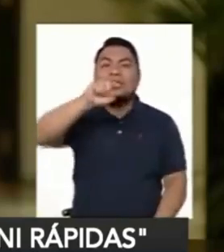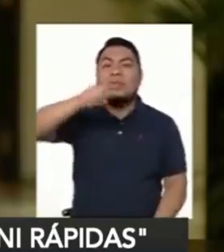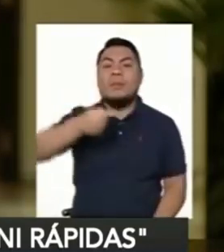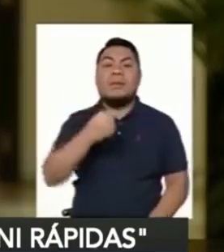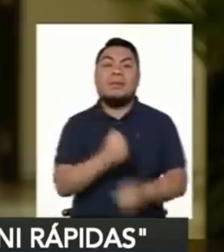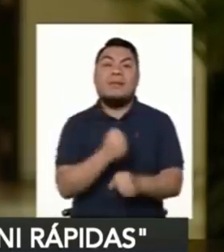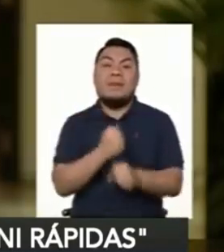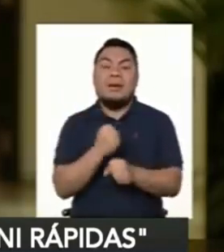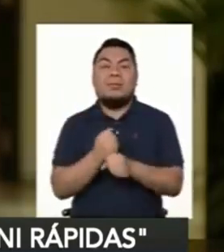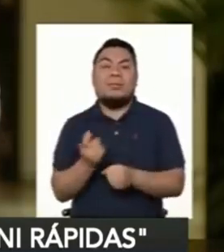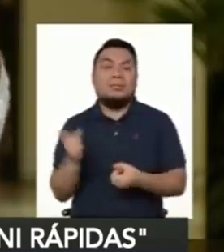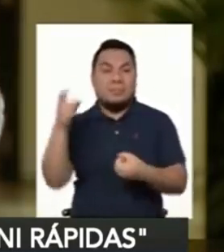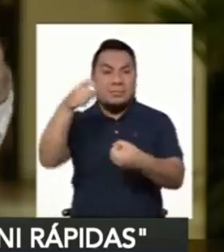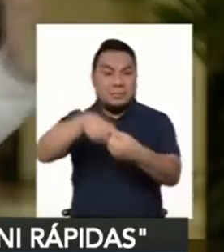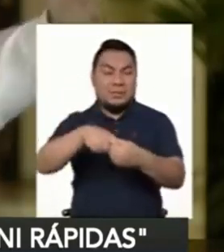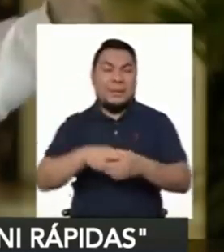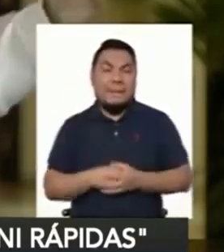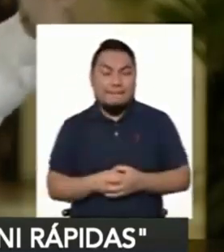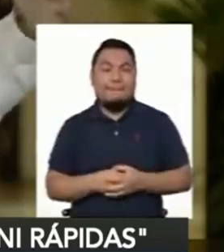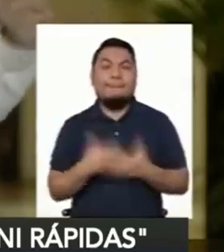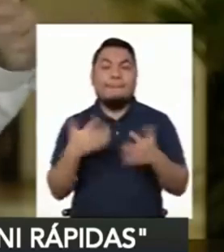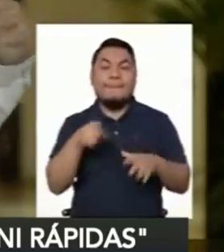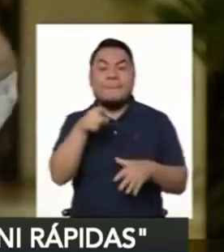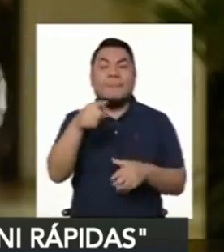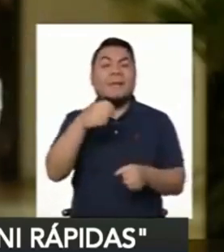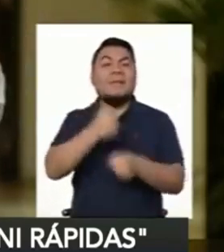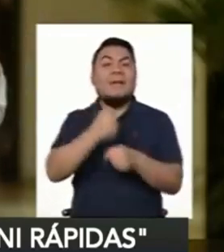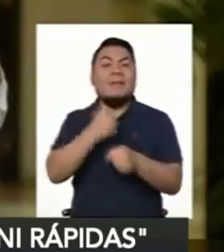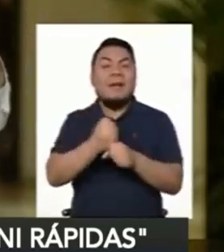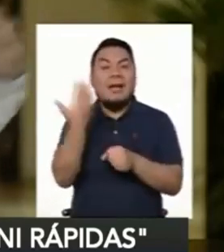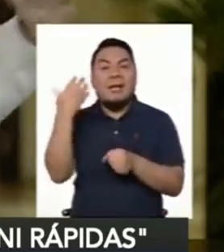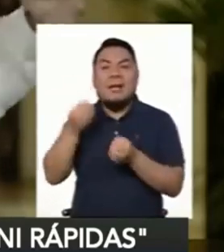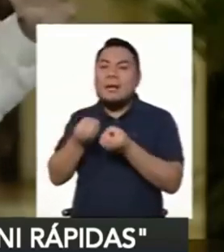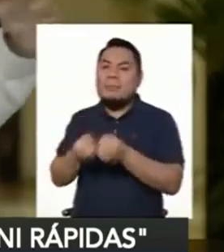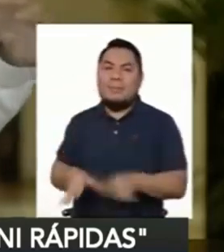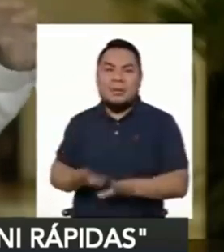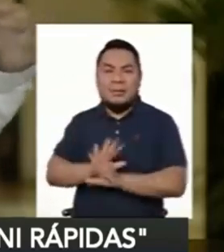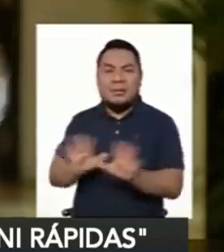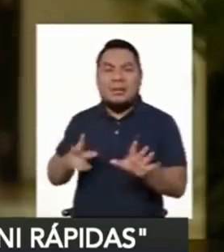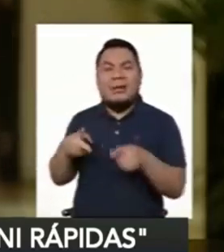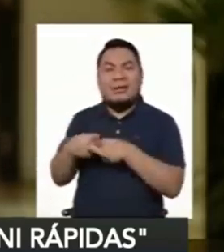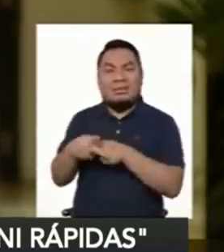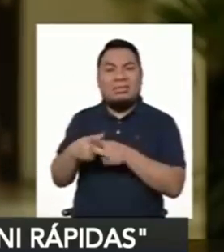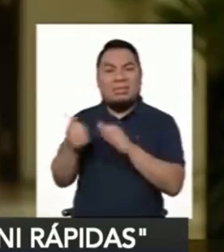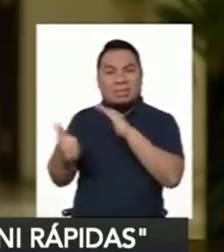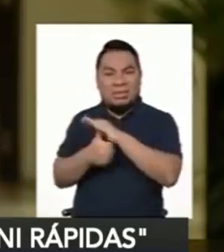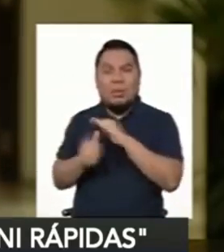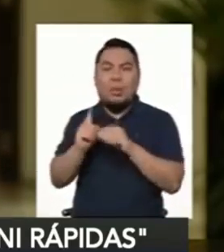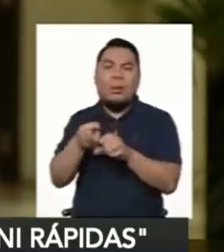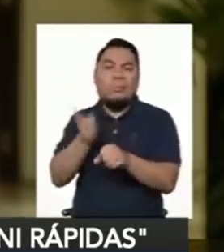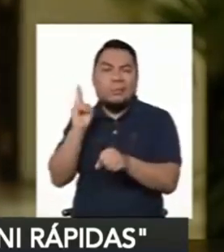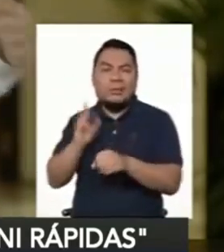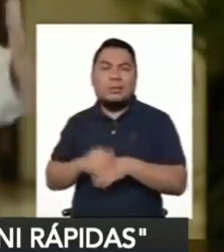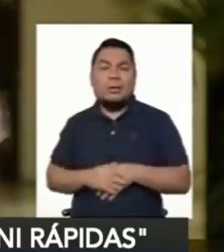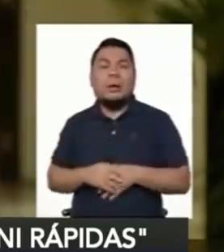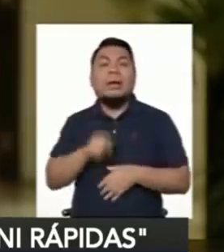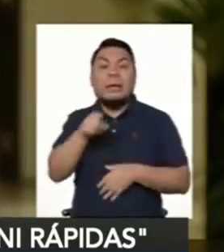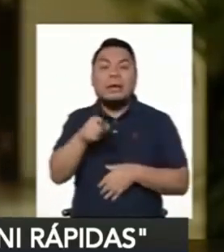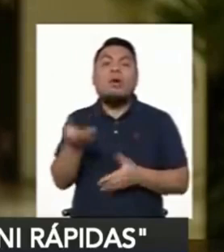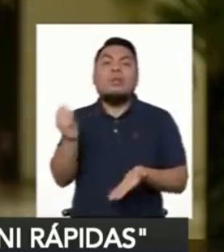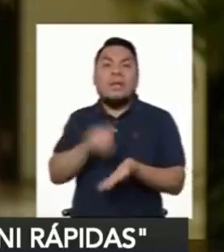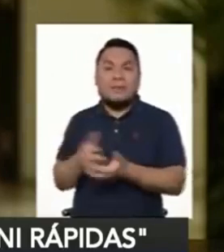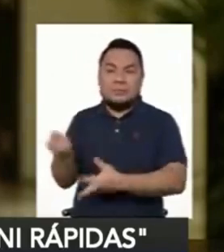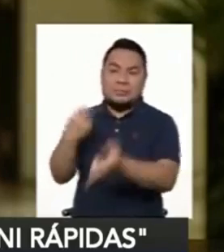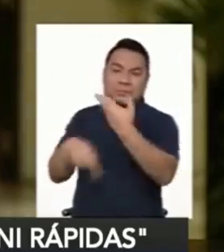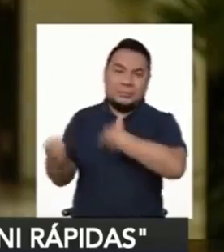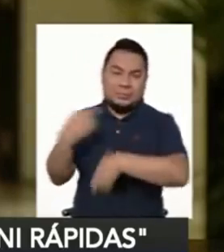trabajo. Es decir, puestos de trabajo que se han ido perdiendo en esta etapa de combate a la pandemia, se tienen que ir recuperando. Por